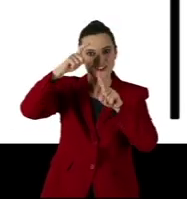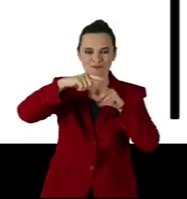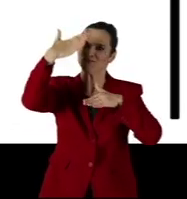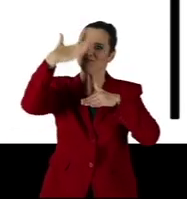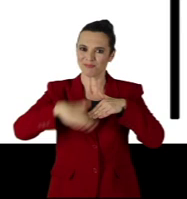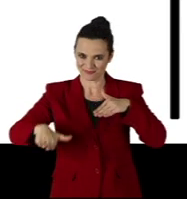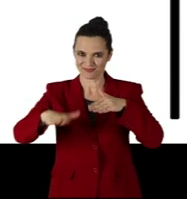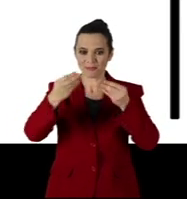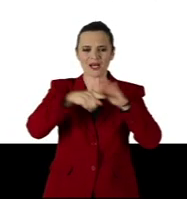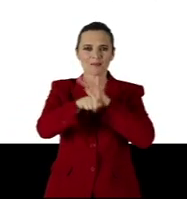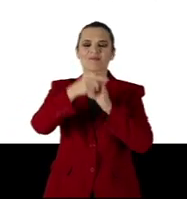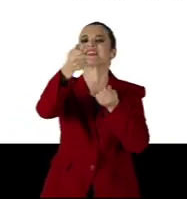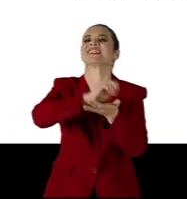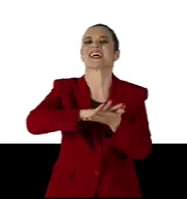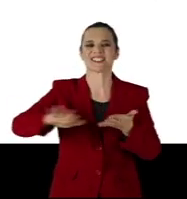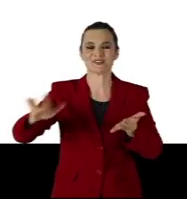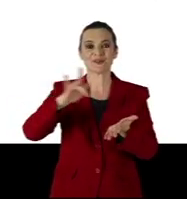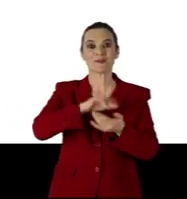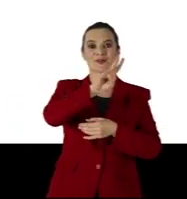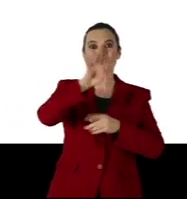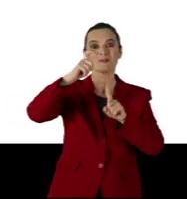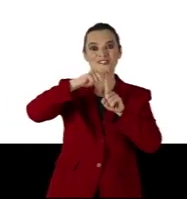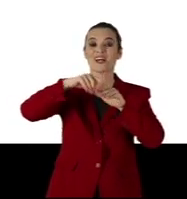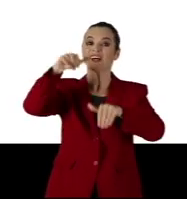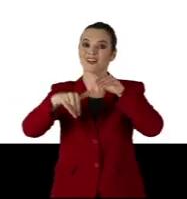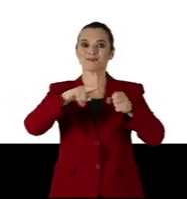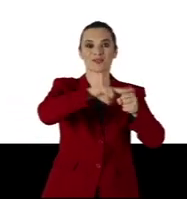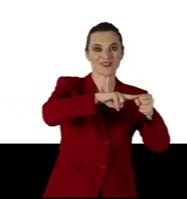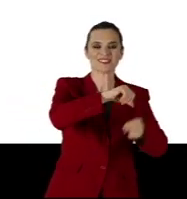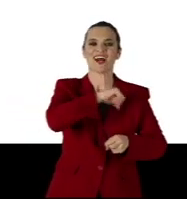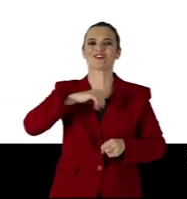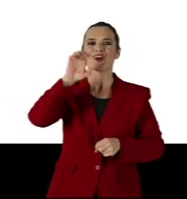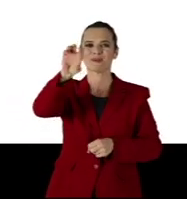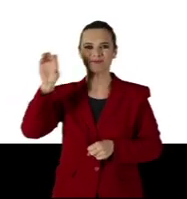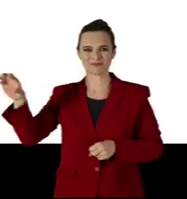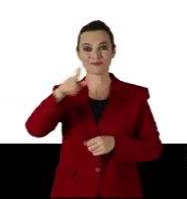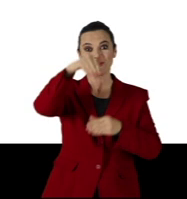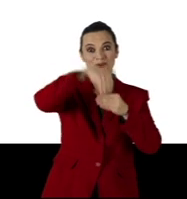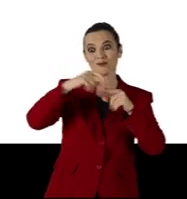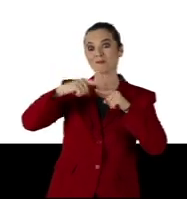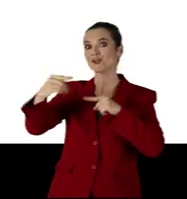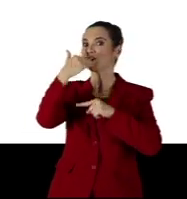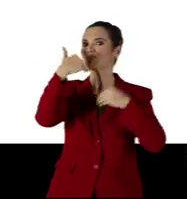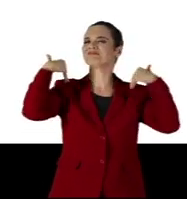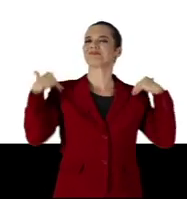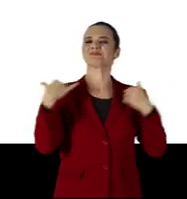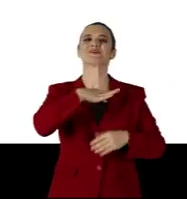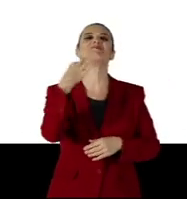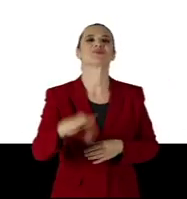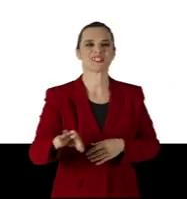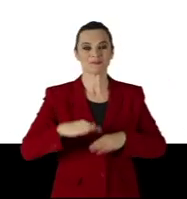oficina de Correos la recibirás gratuitamente en tu domicilio 24 de mayo elecciones locales y